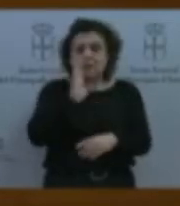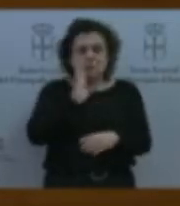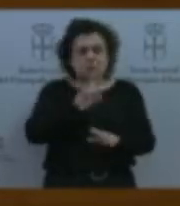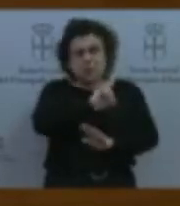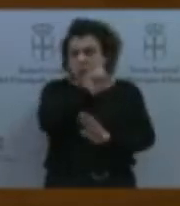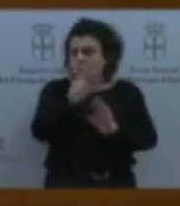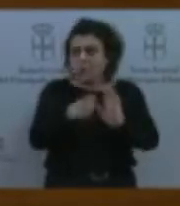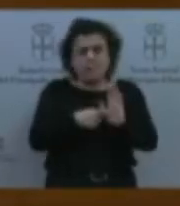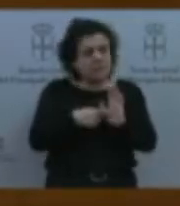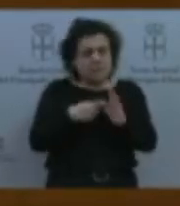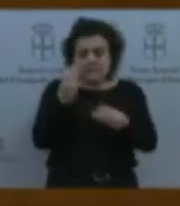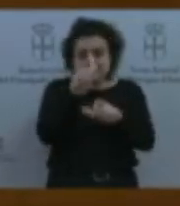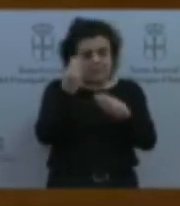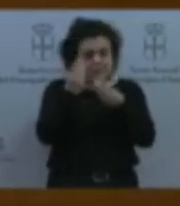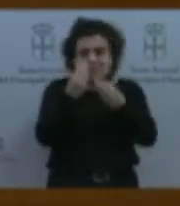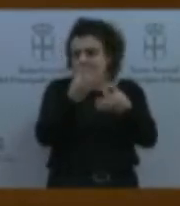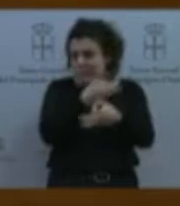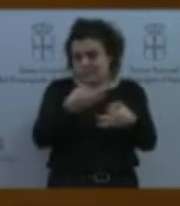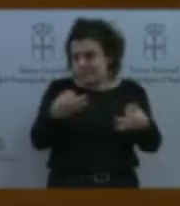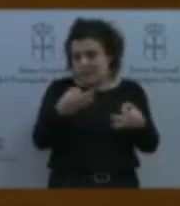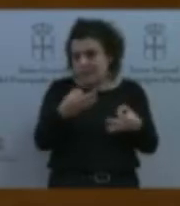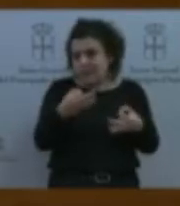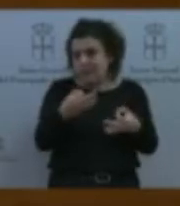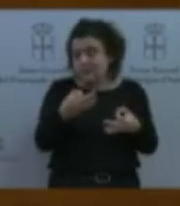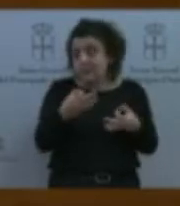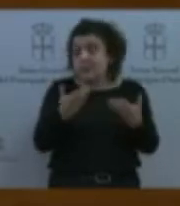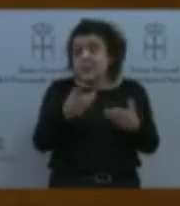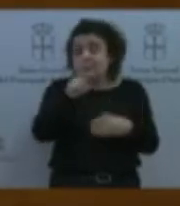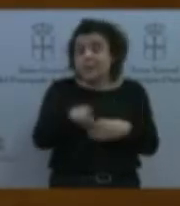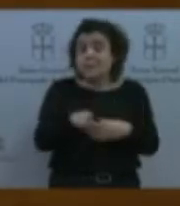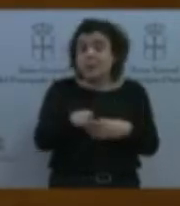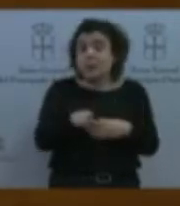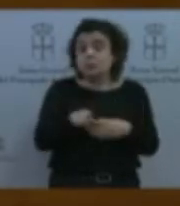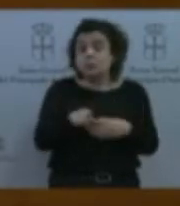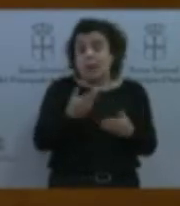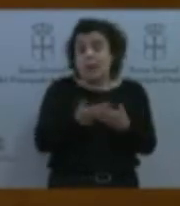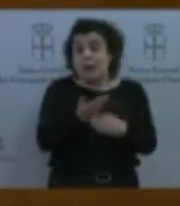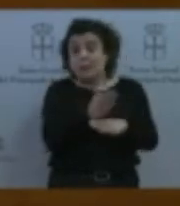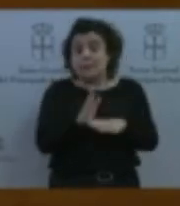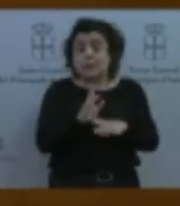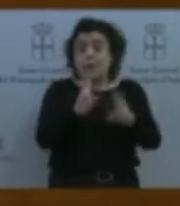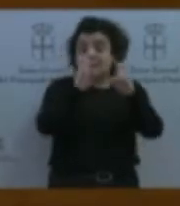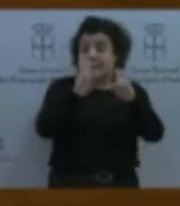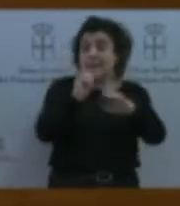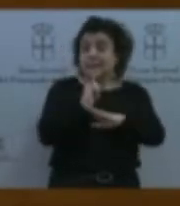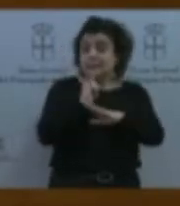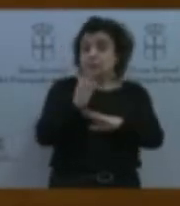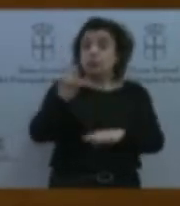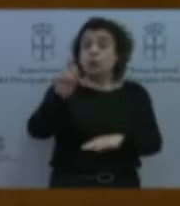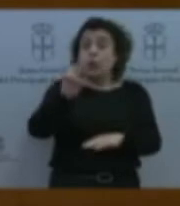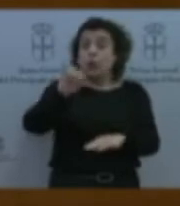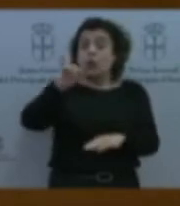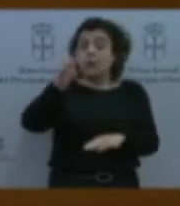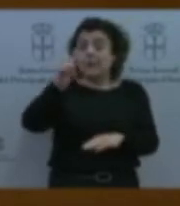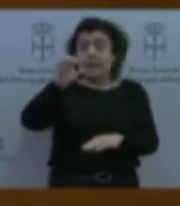también la interpelación que había planteado sobre el tema del RIDEA. Nos parece que el RIDEA debería jugar un papel muchísimo más importante del que